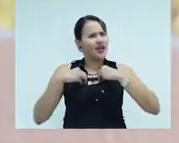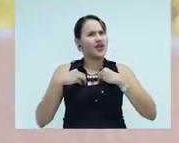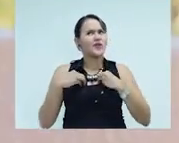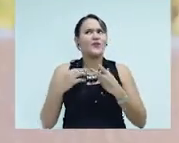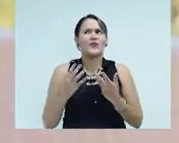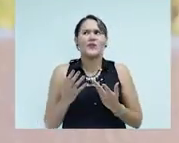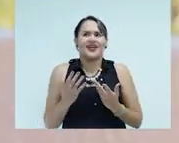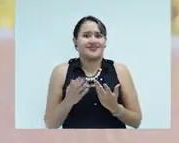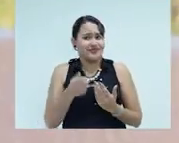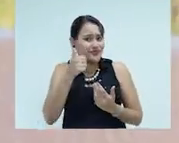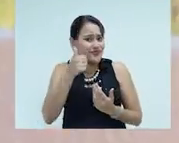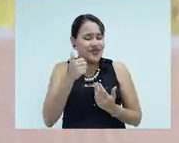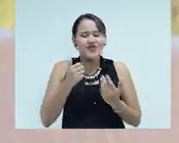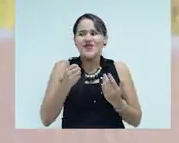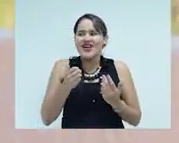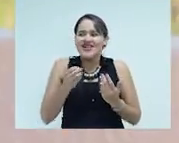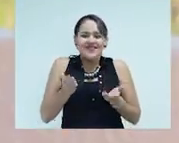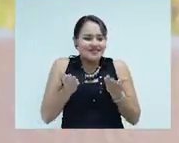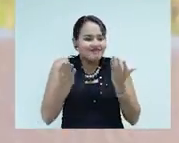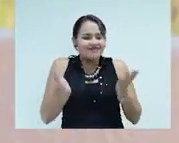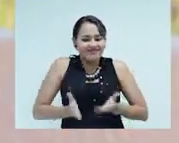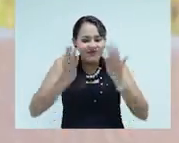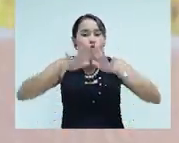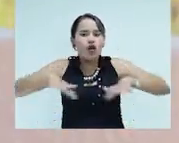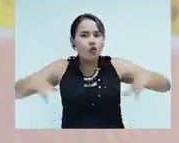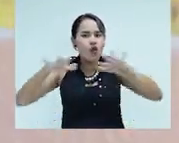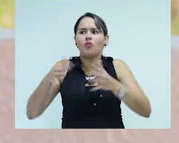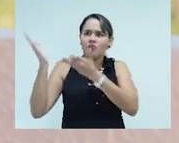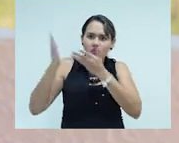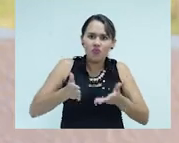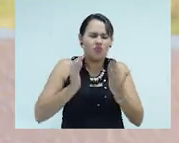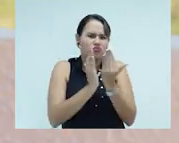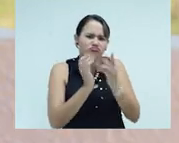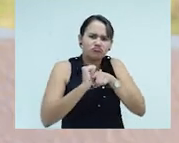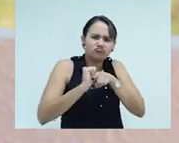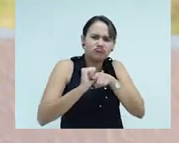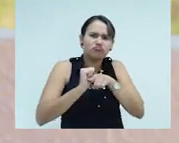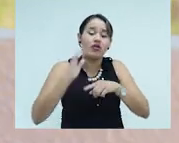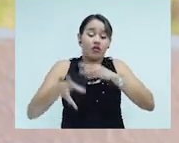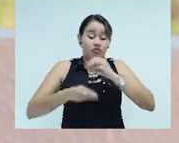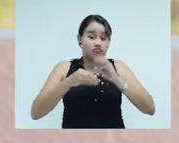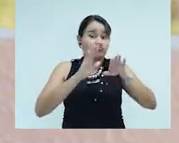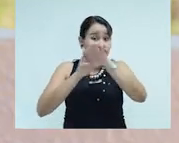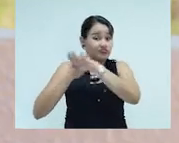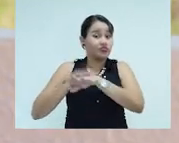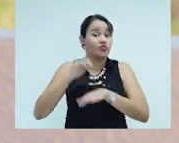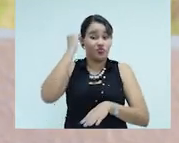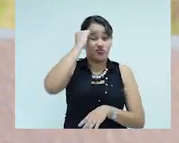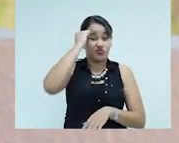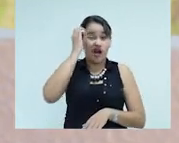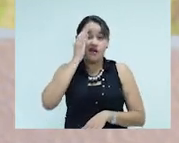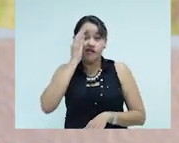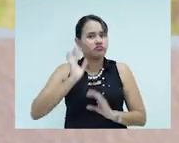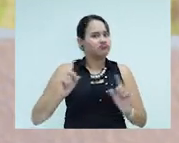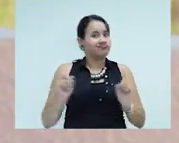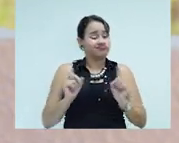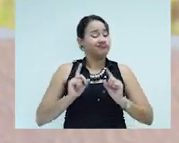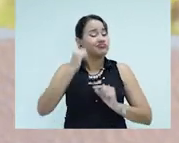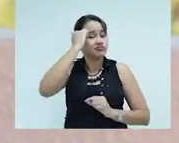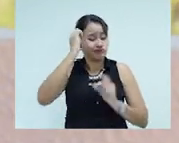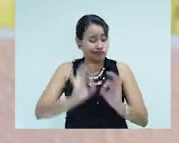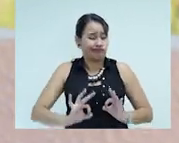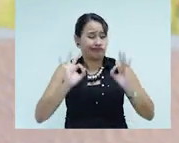Bueno, la universidad le da a uno espacios y aparte de eso, los profesores son